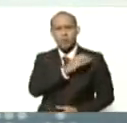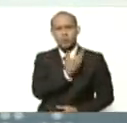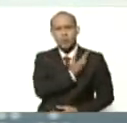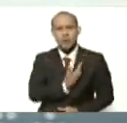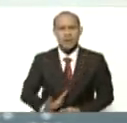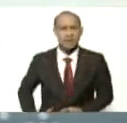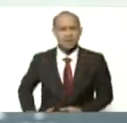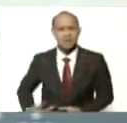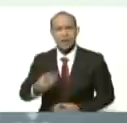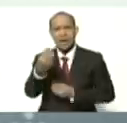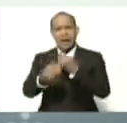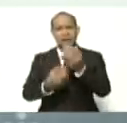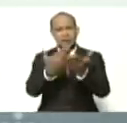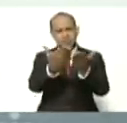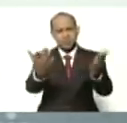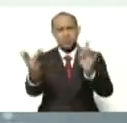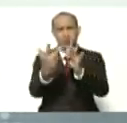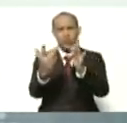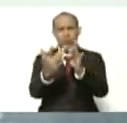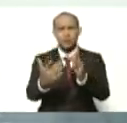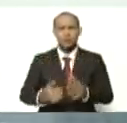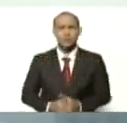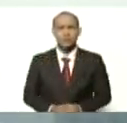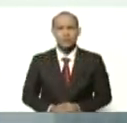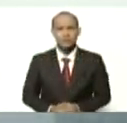adopta el reporte adelante